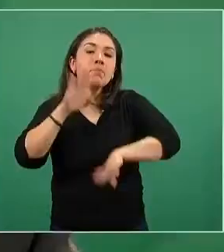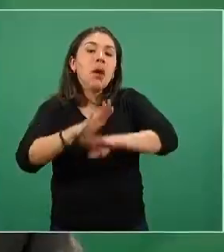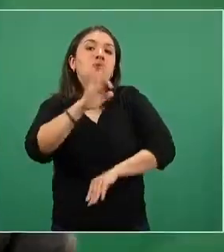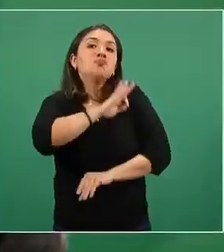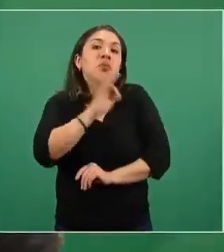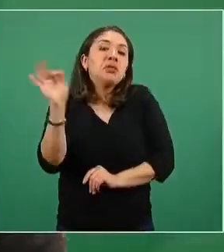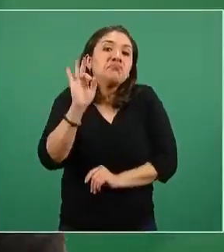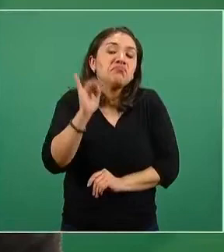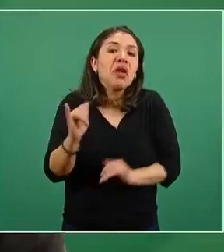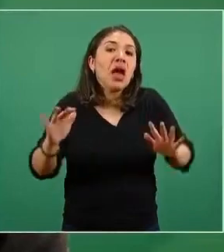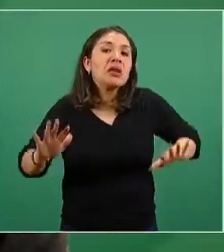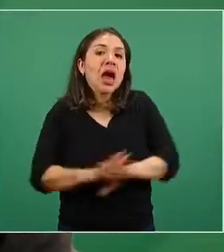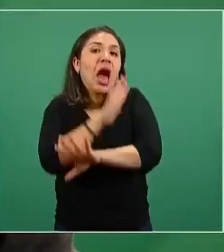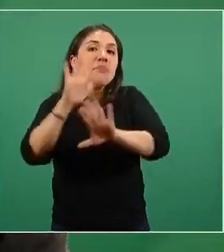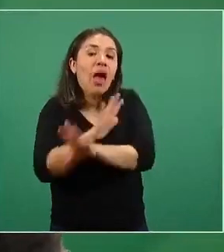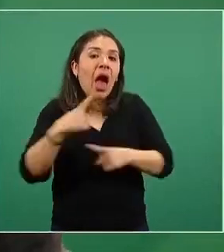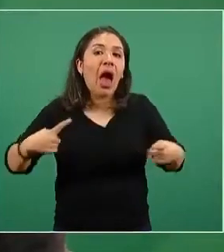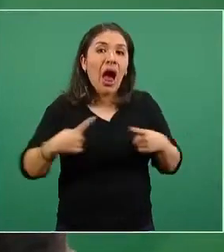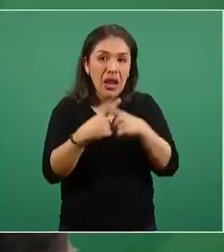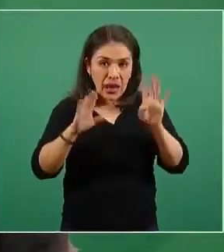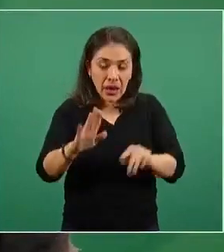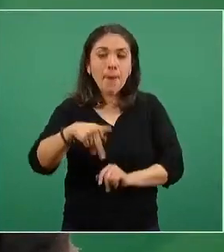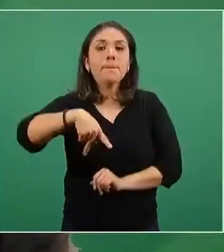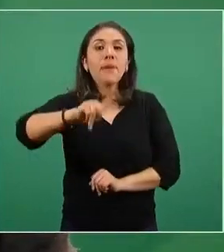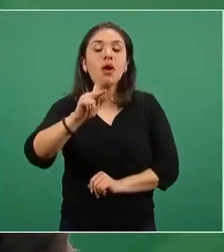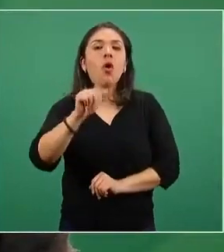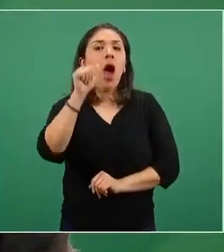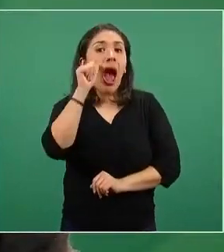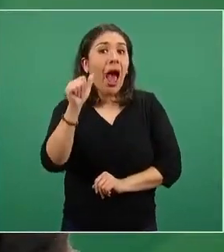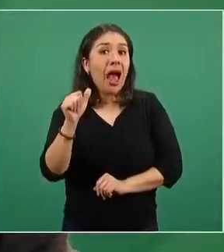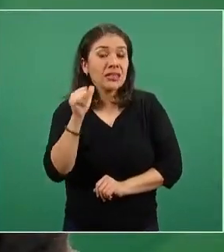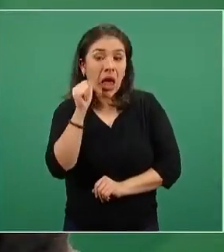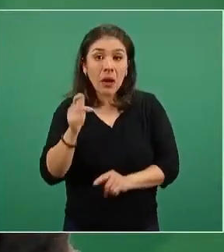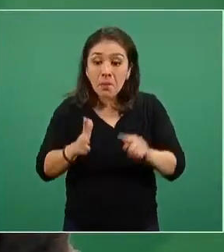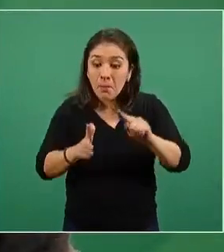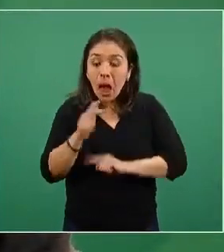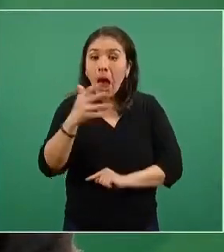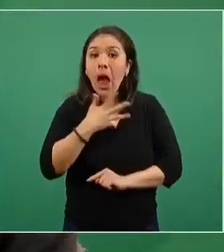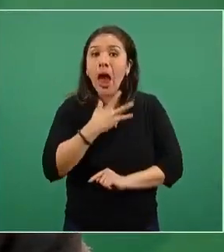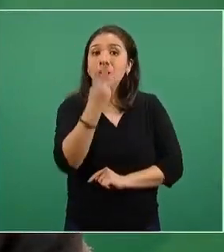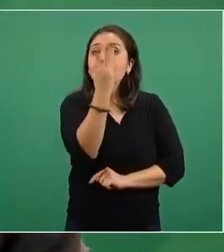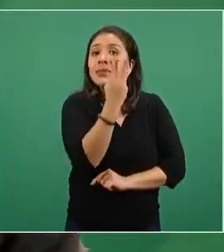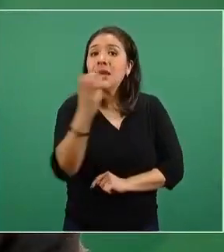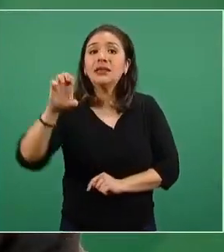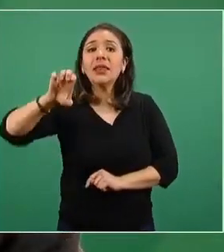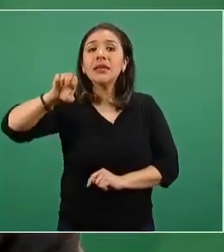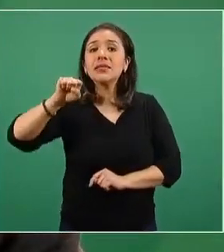crecer el número de reacciones adversas. Pero habíamos tenido 360